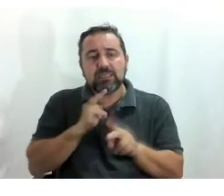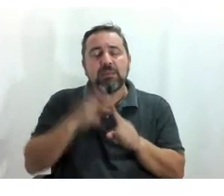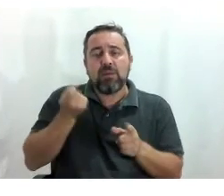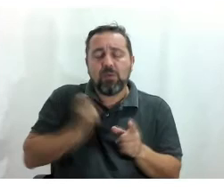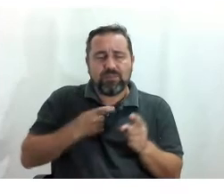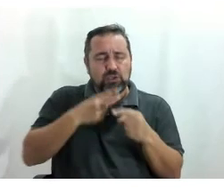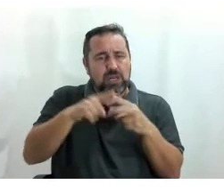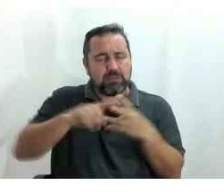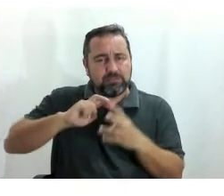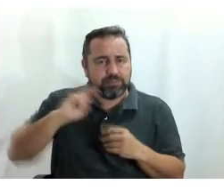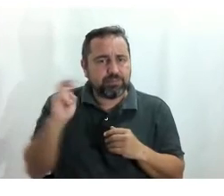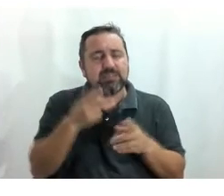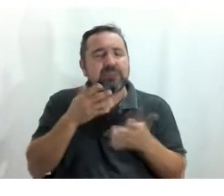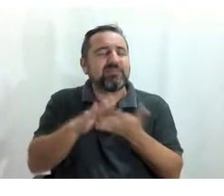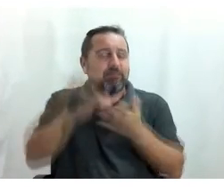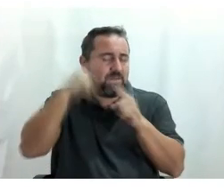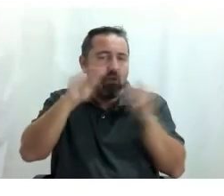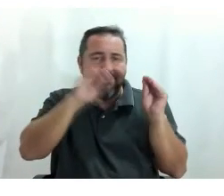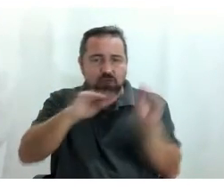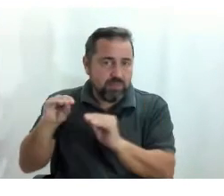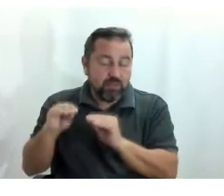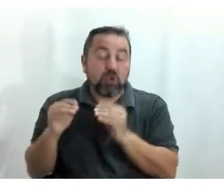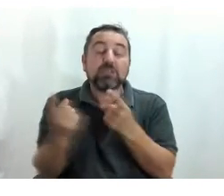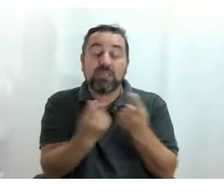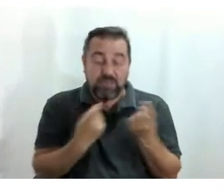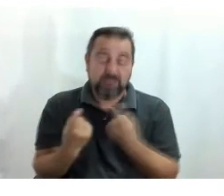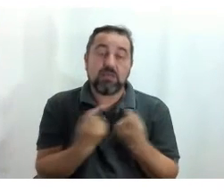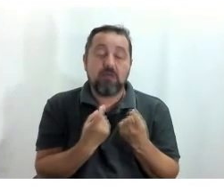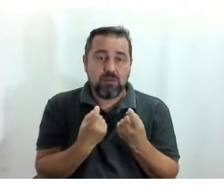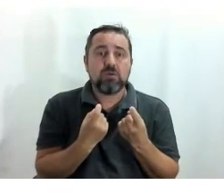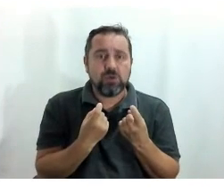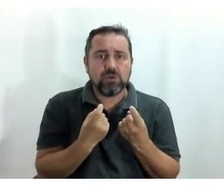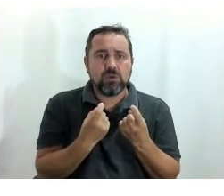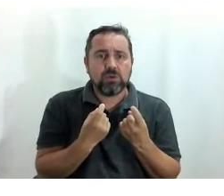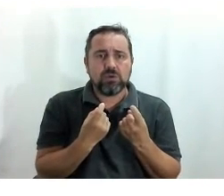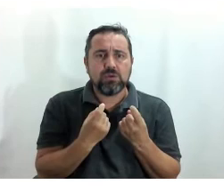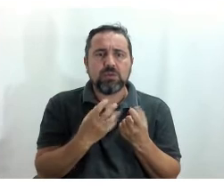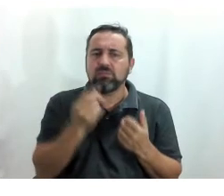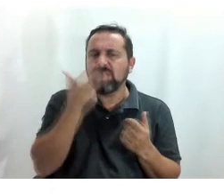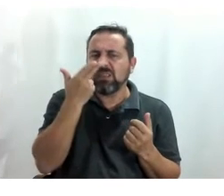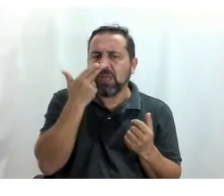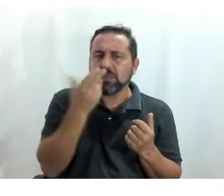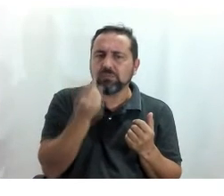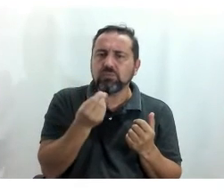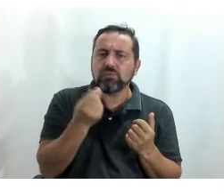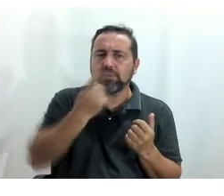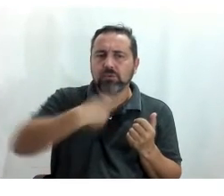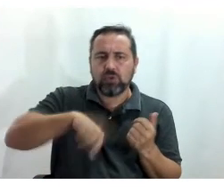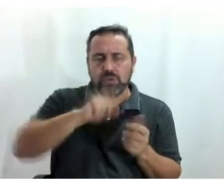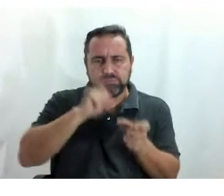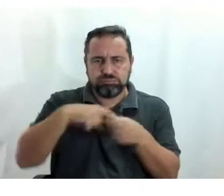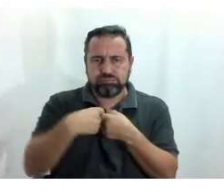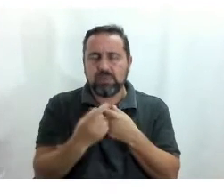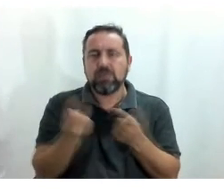interdisciplinares de formación que son muy necesarios y que son de mucho interés para todas las partes implicadas,